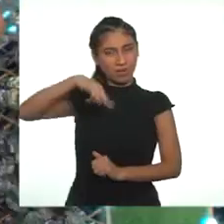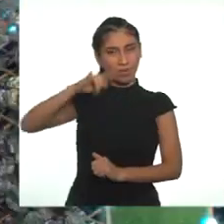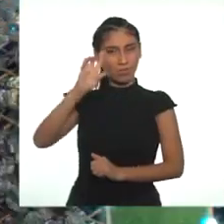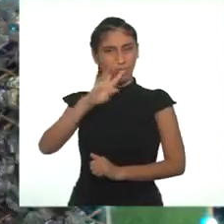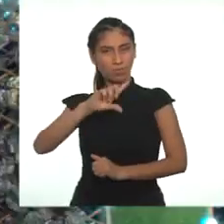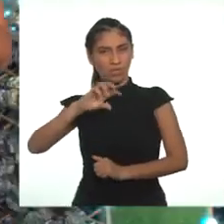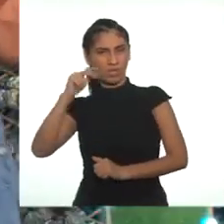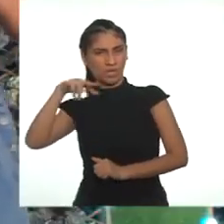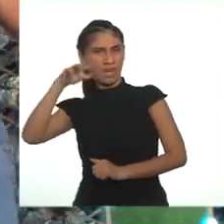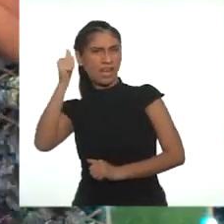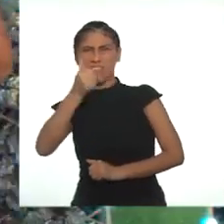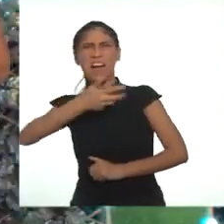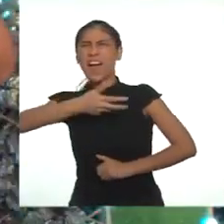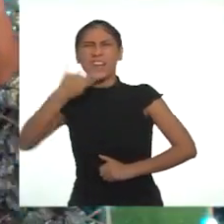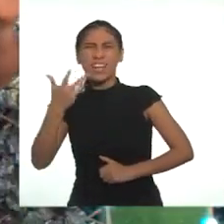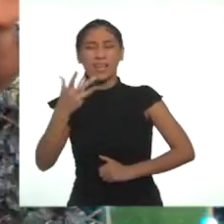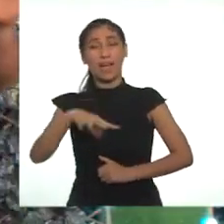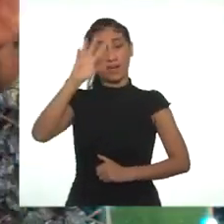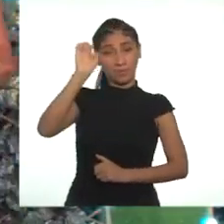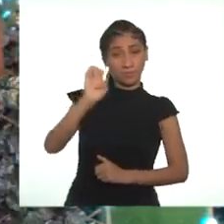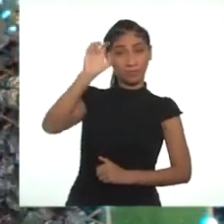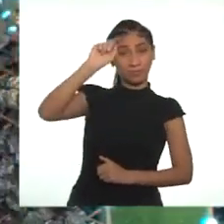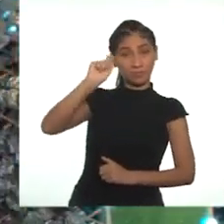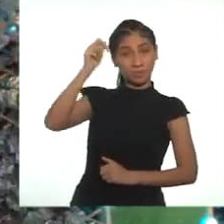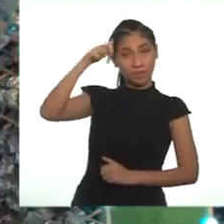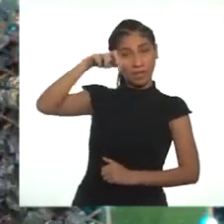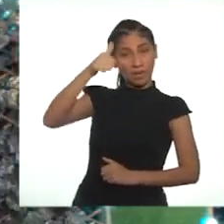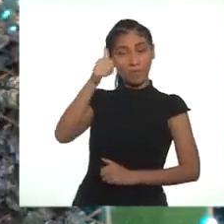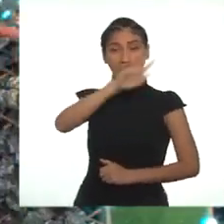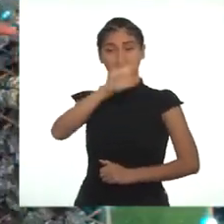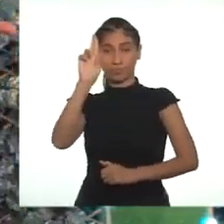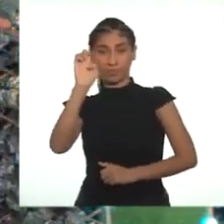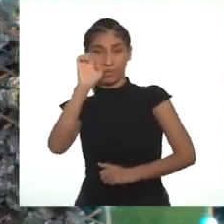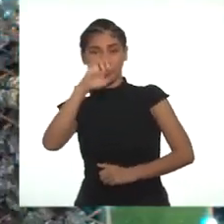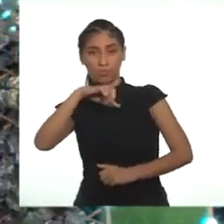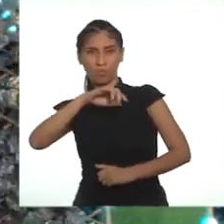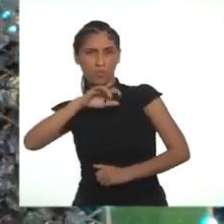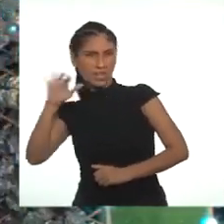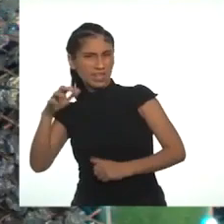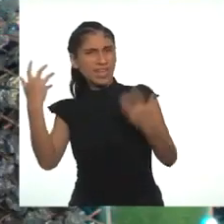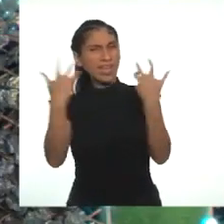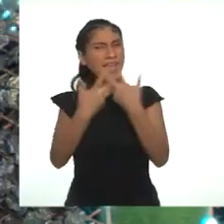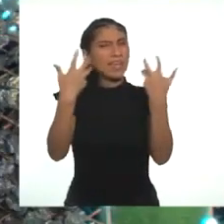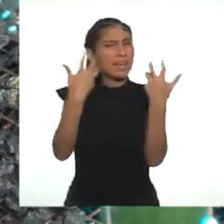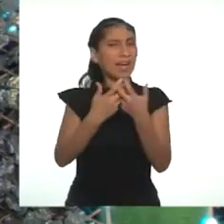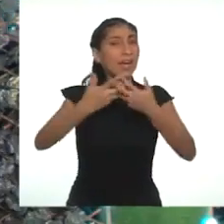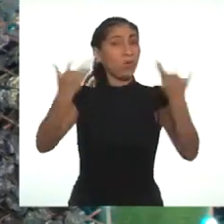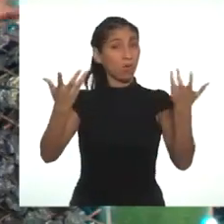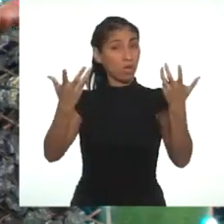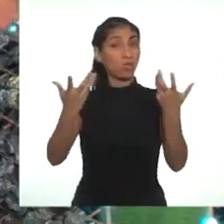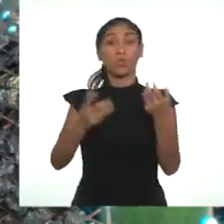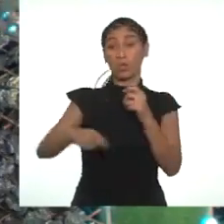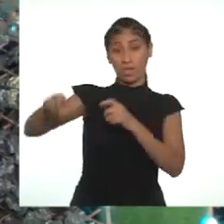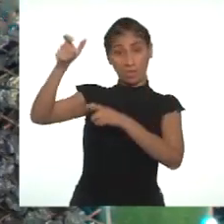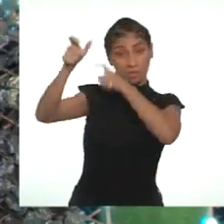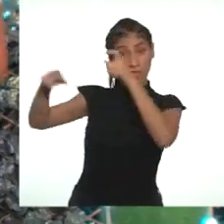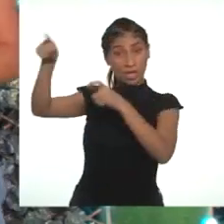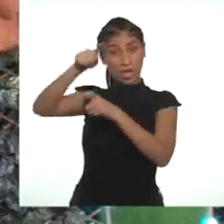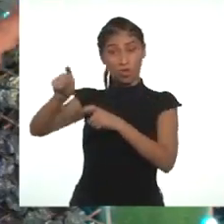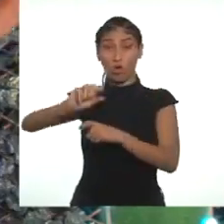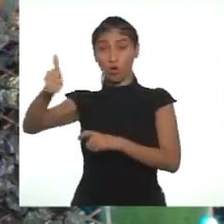Jazmín? Se llama etapa republicana al tiempo en que un país es gobernado por autoridades elegidas por sus